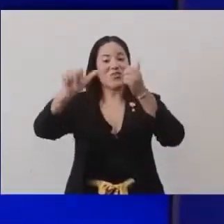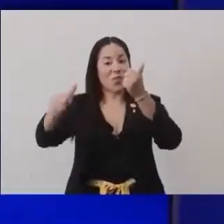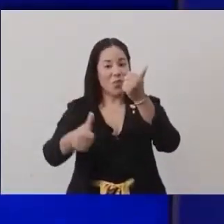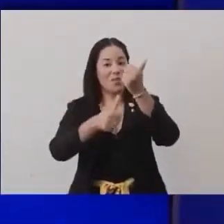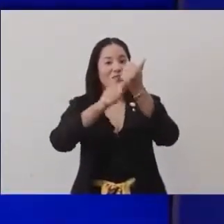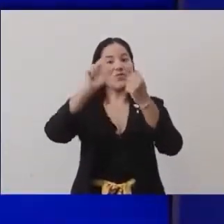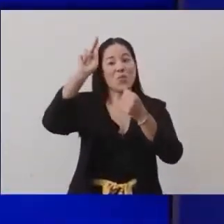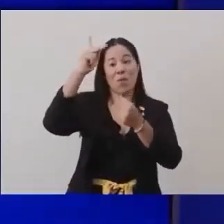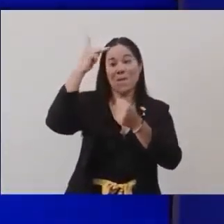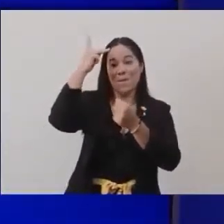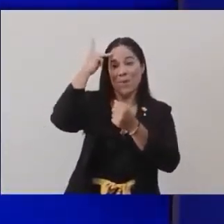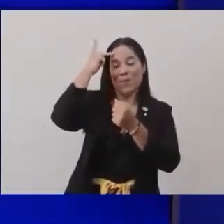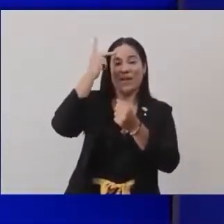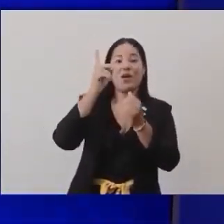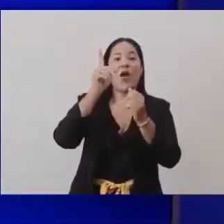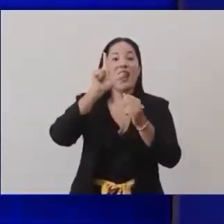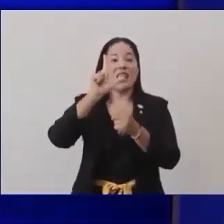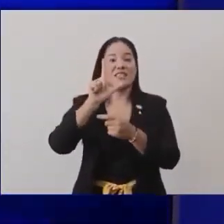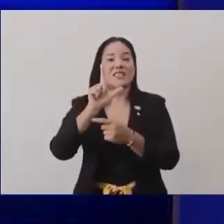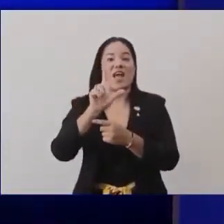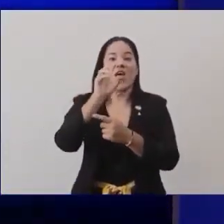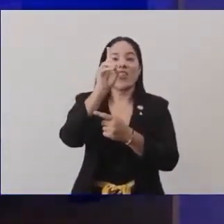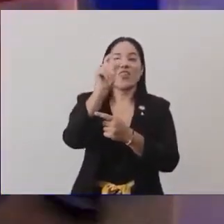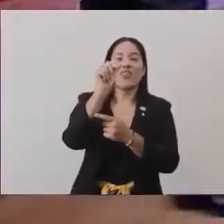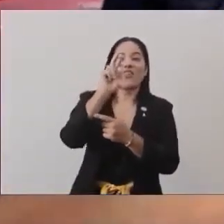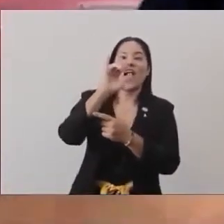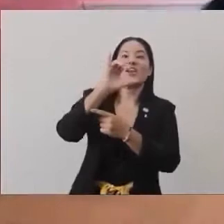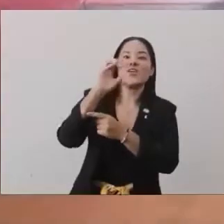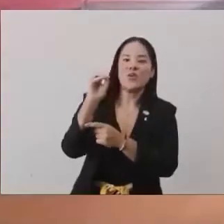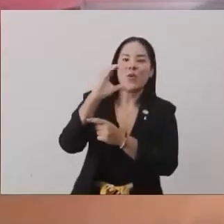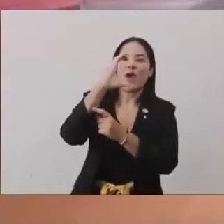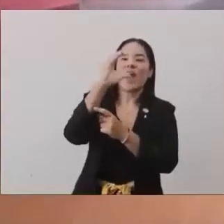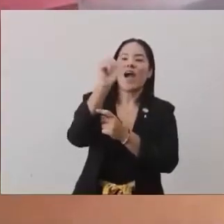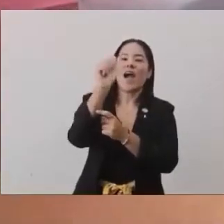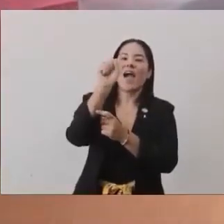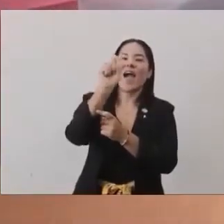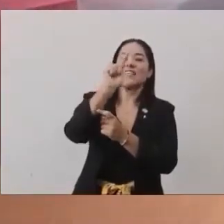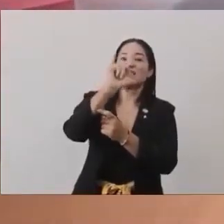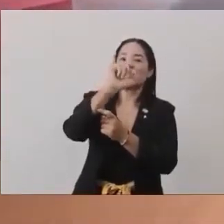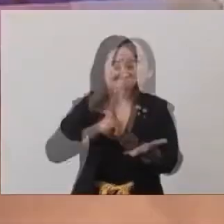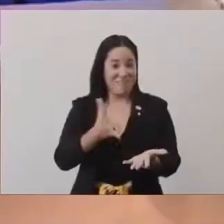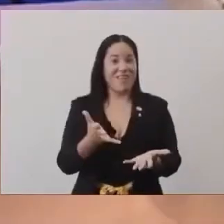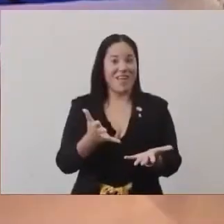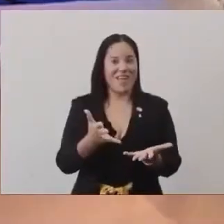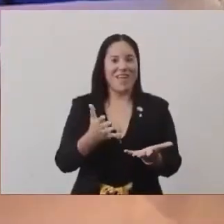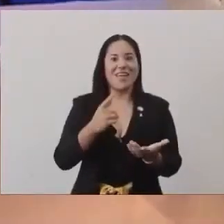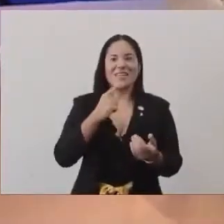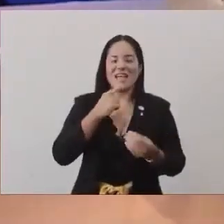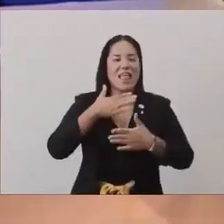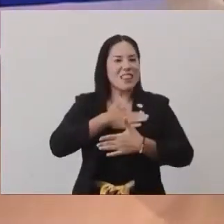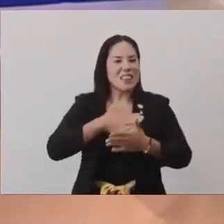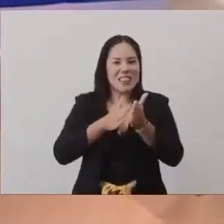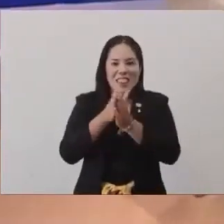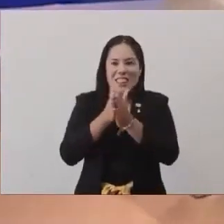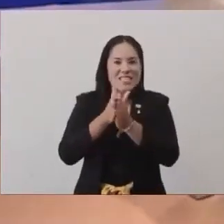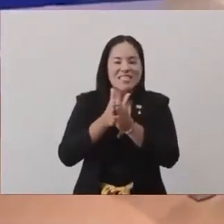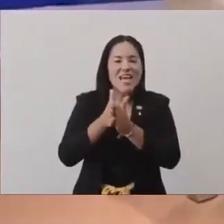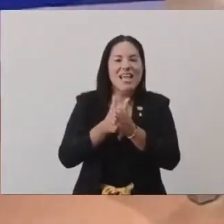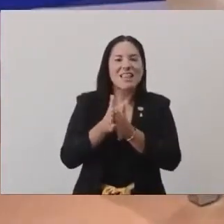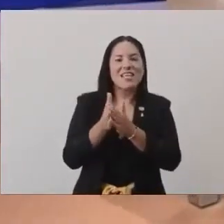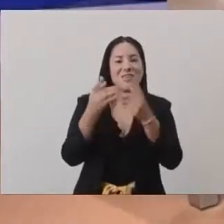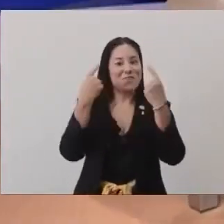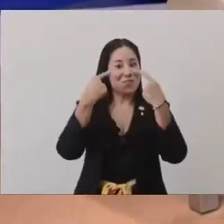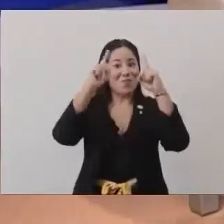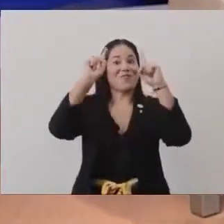el licenciado Darío Castillo, quien hablará con nosotros temas sumamente interesantes. Bienvenido. Interesante. Por